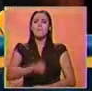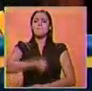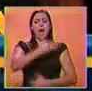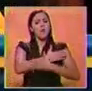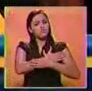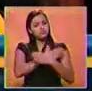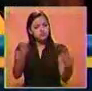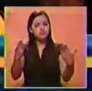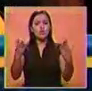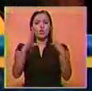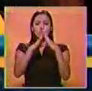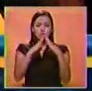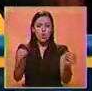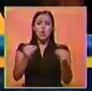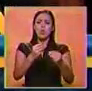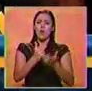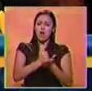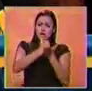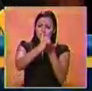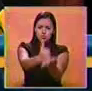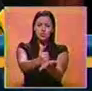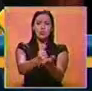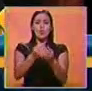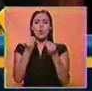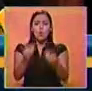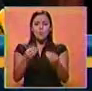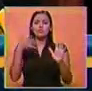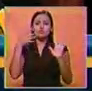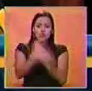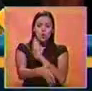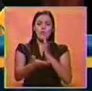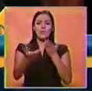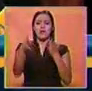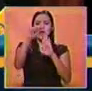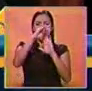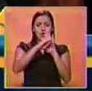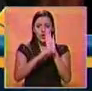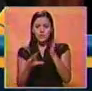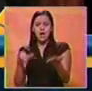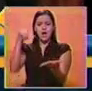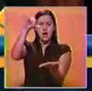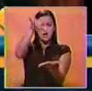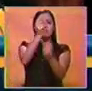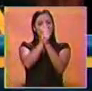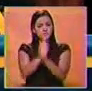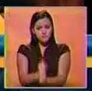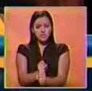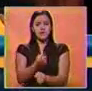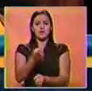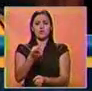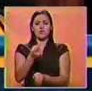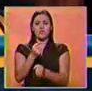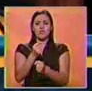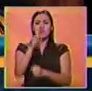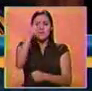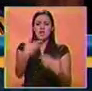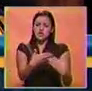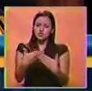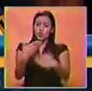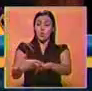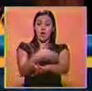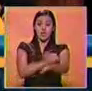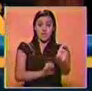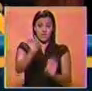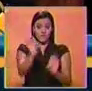disposición de brindar toda nuestra colaboración referente a la base logística aérea. Nos mantenemos a espera de levantamiento de brazos y estudio